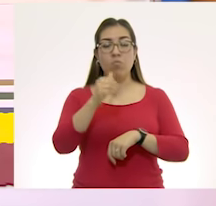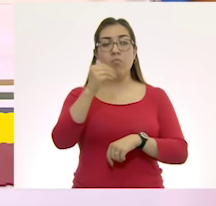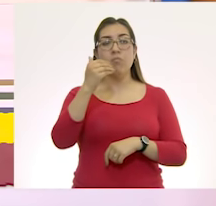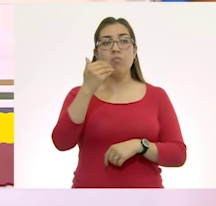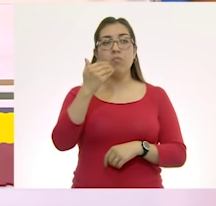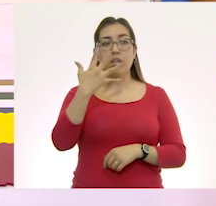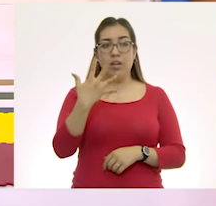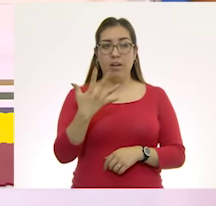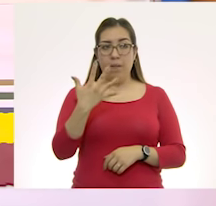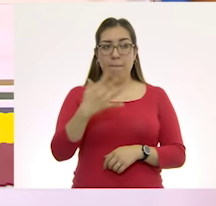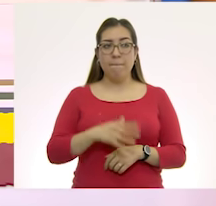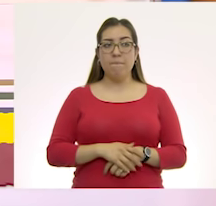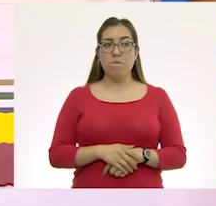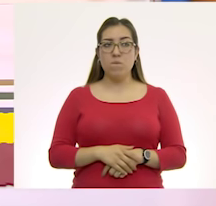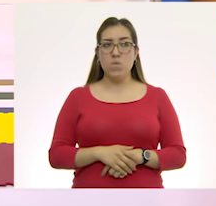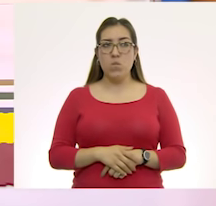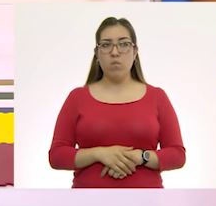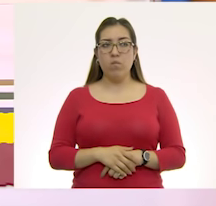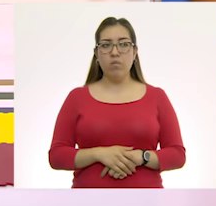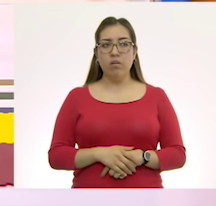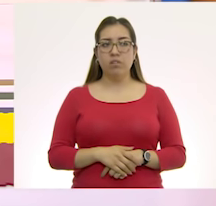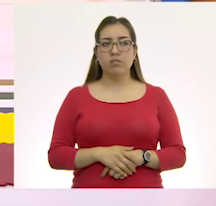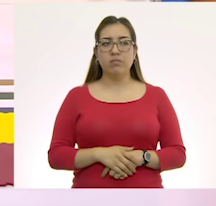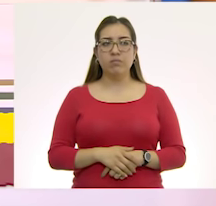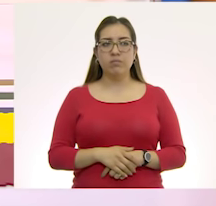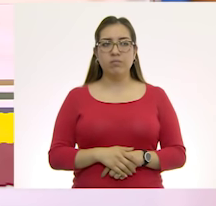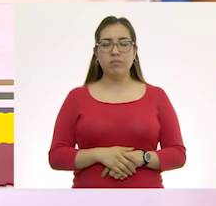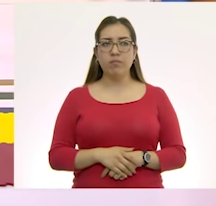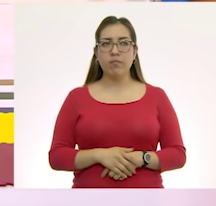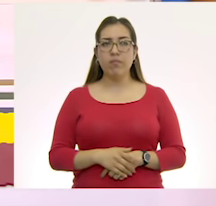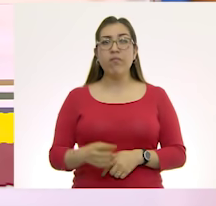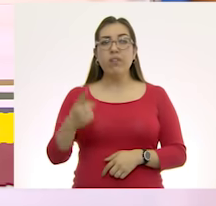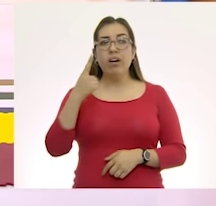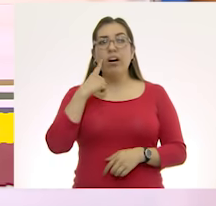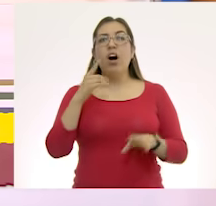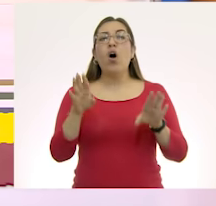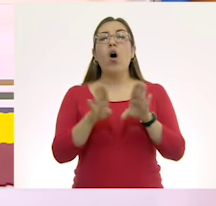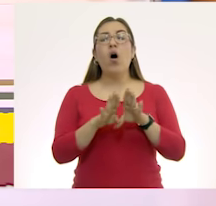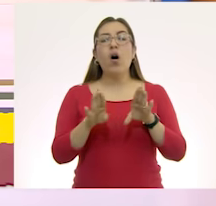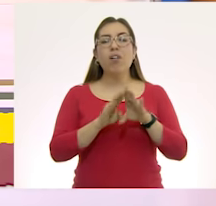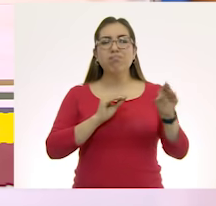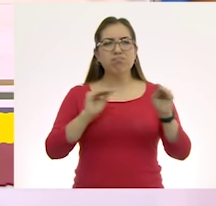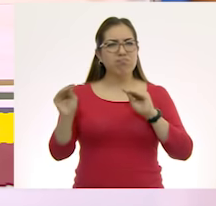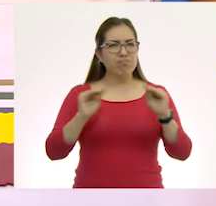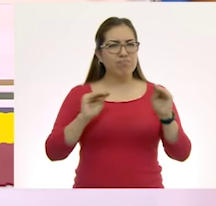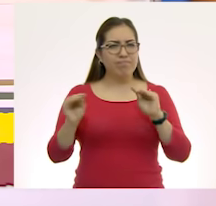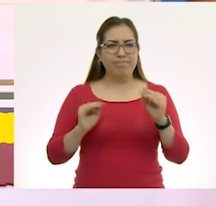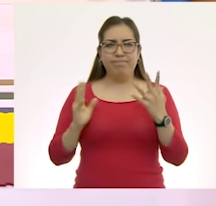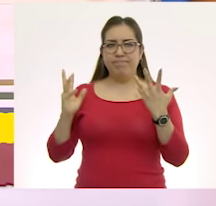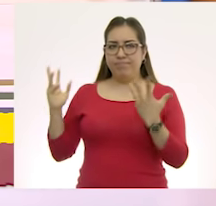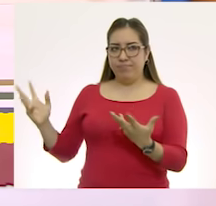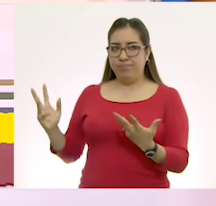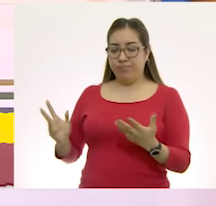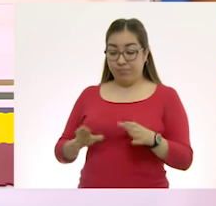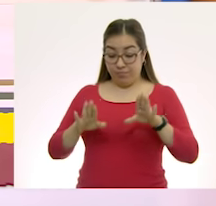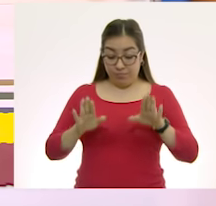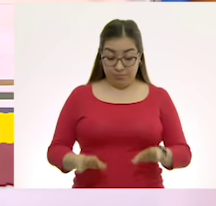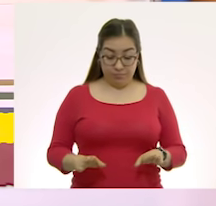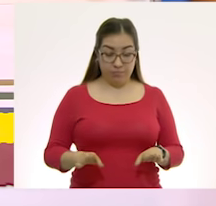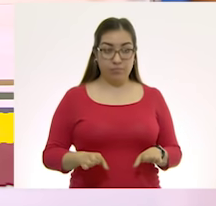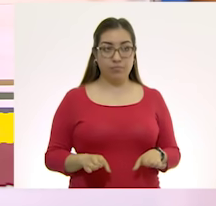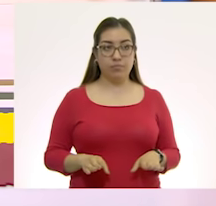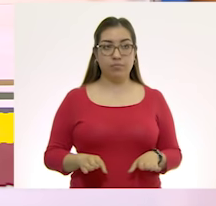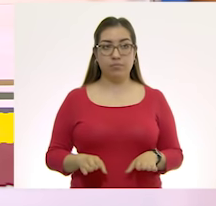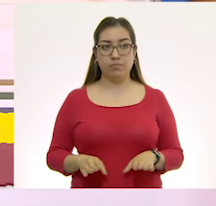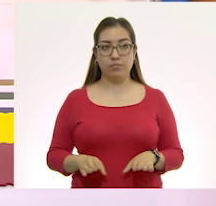quinto, piernas separadas y levantando tobillos sobre metatarso. Es decir, piernas separadas. Y voy a